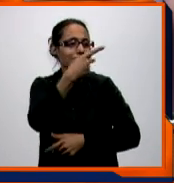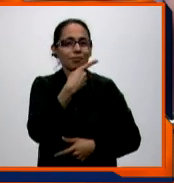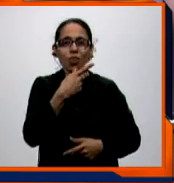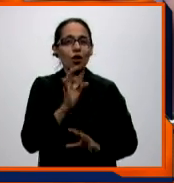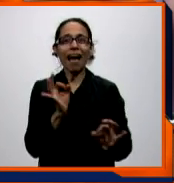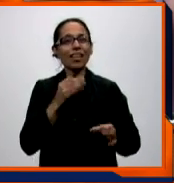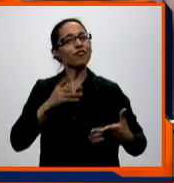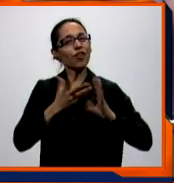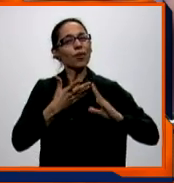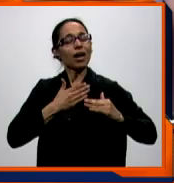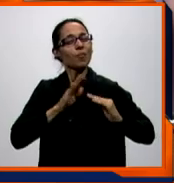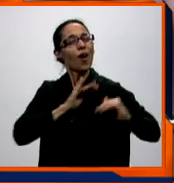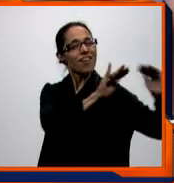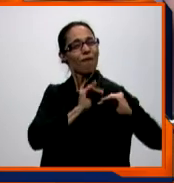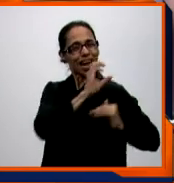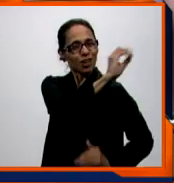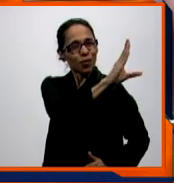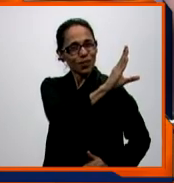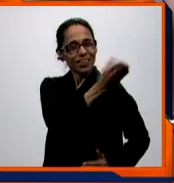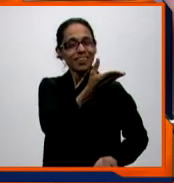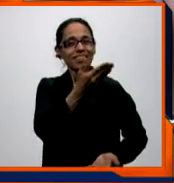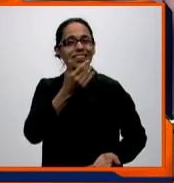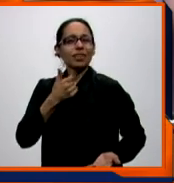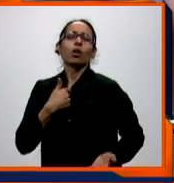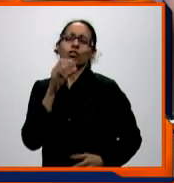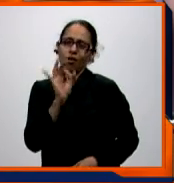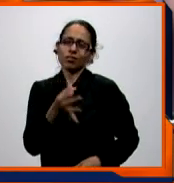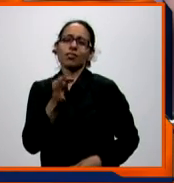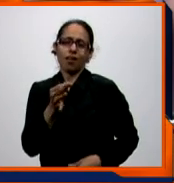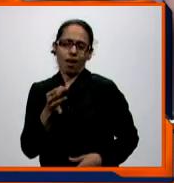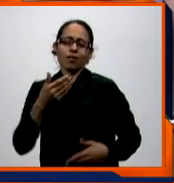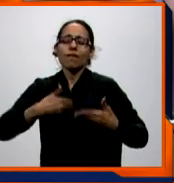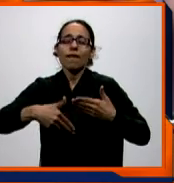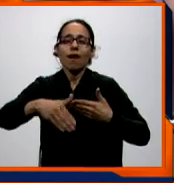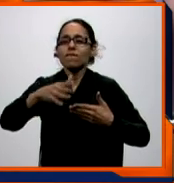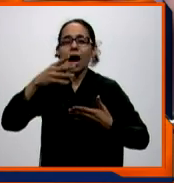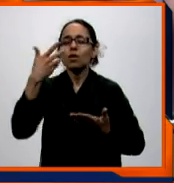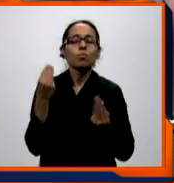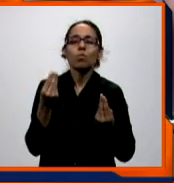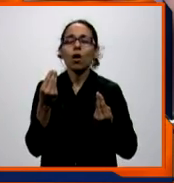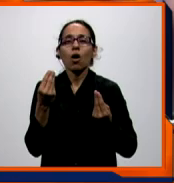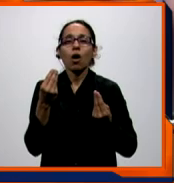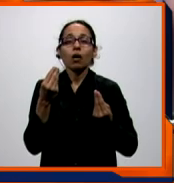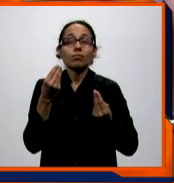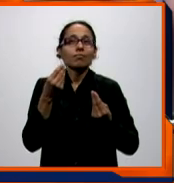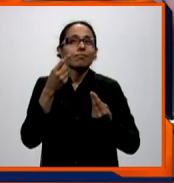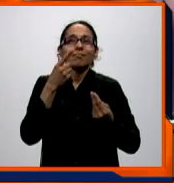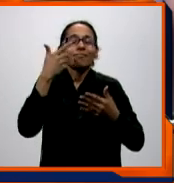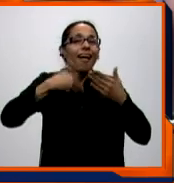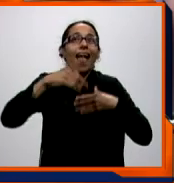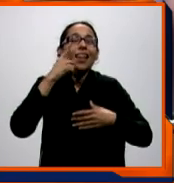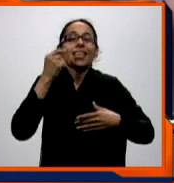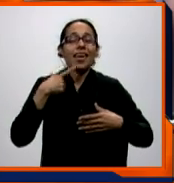y voy a tener el gran desafío de que el día que Almirante Brown esté en